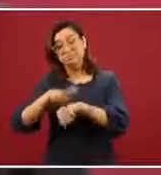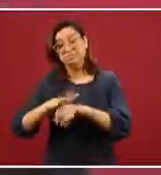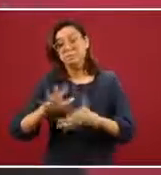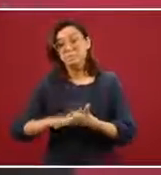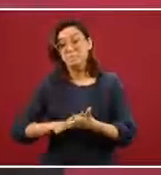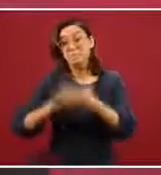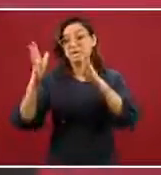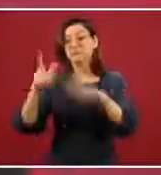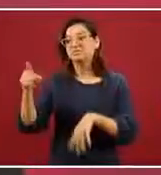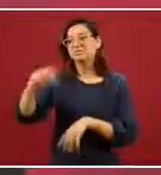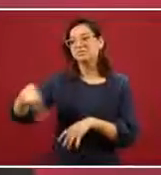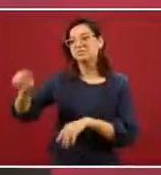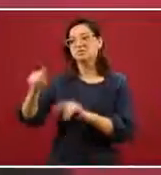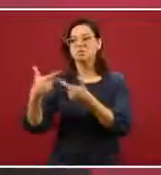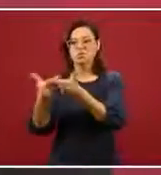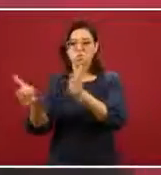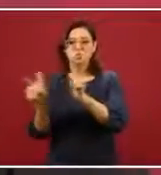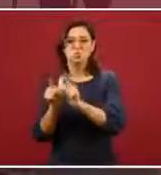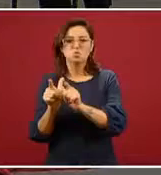haya grupos antagónicos